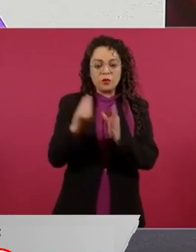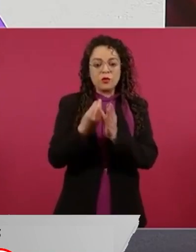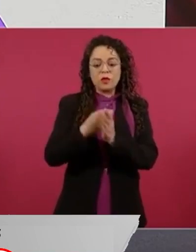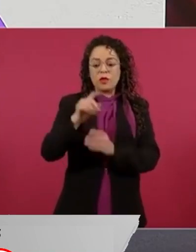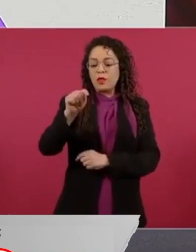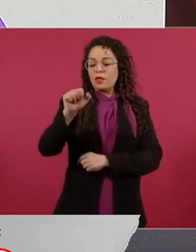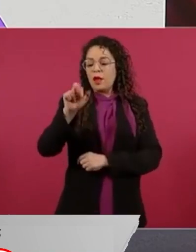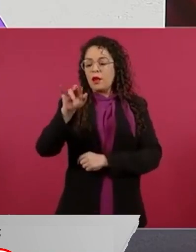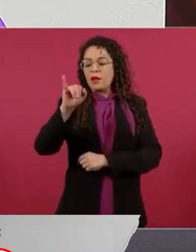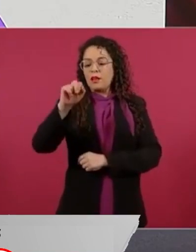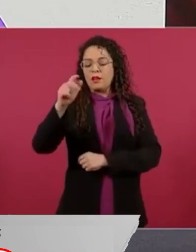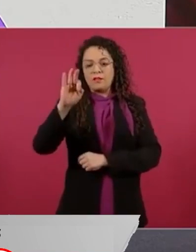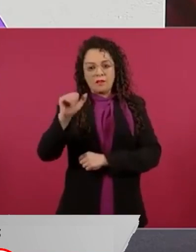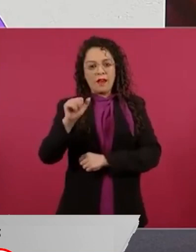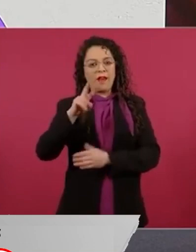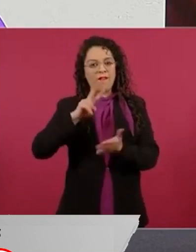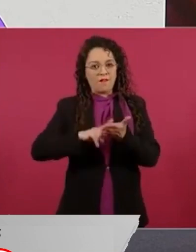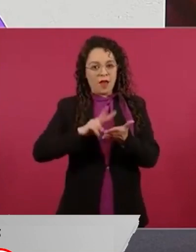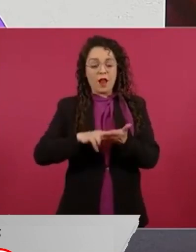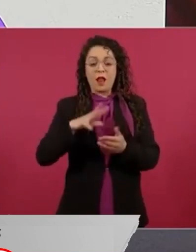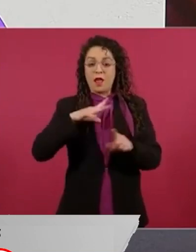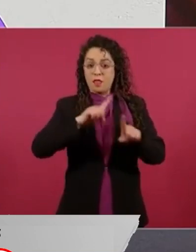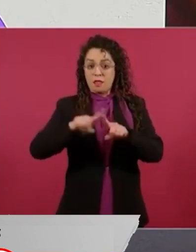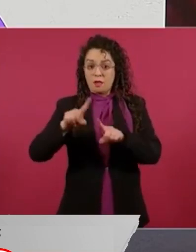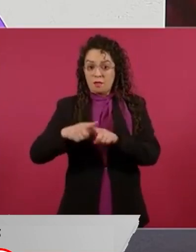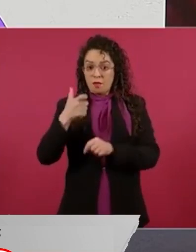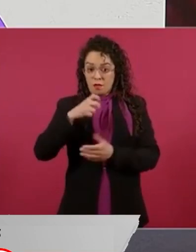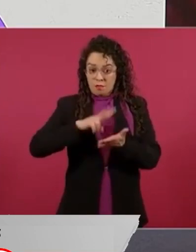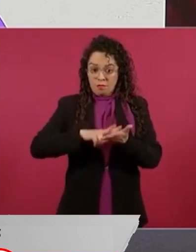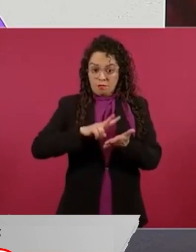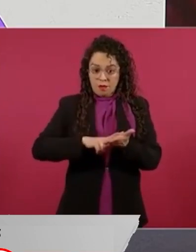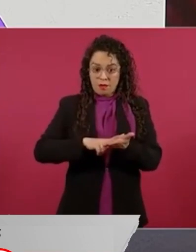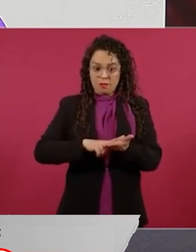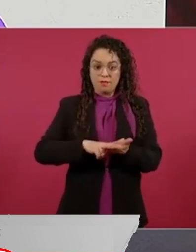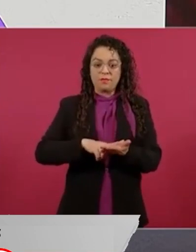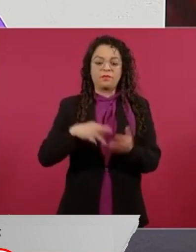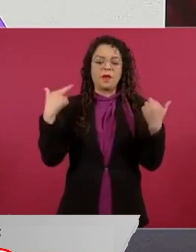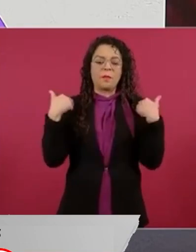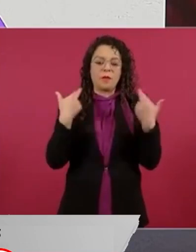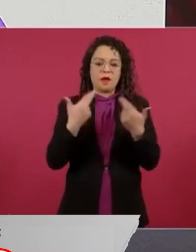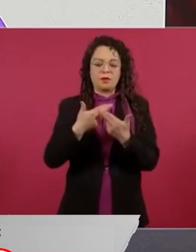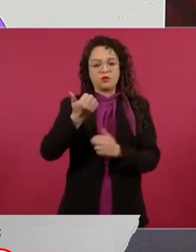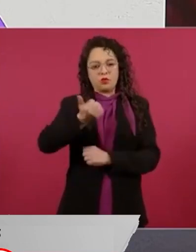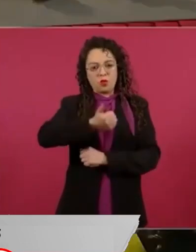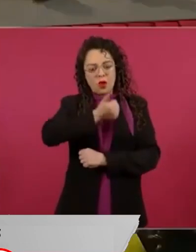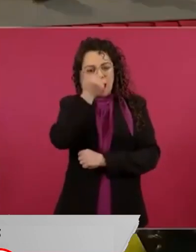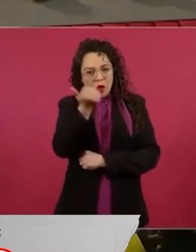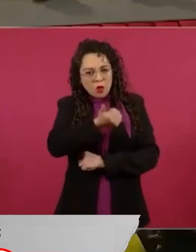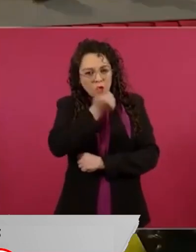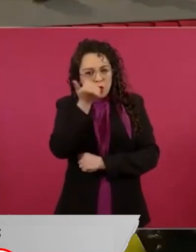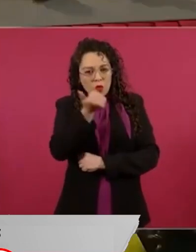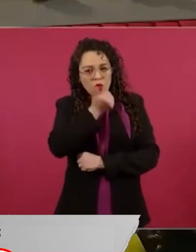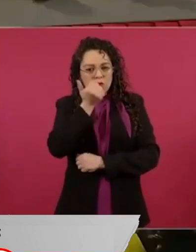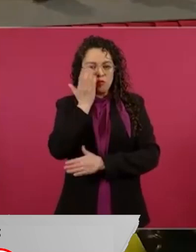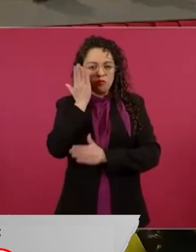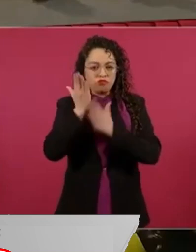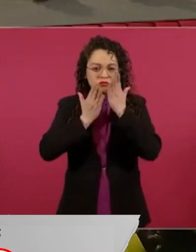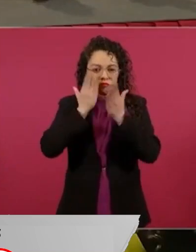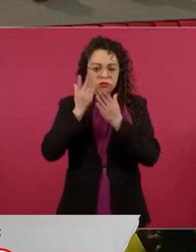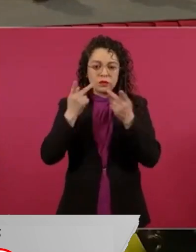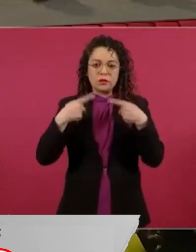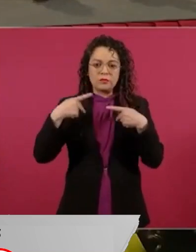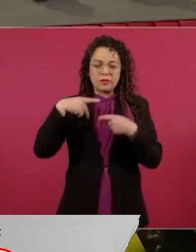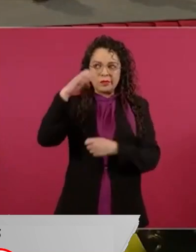sepan que se ofrece el servicio diferenciado. Los pasajeros especiales, maestros, estudiantes, personas de la